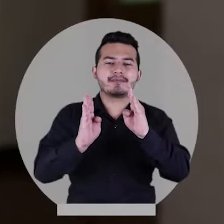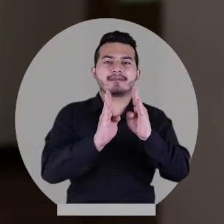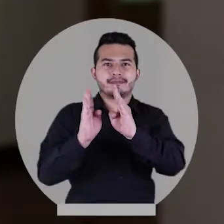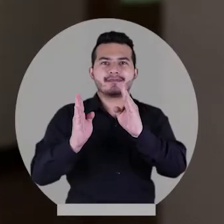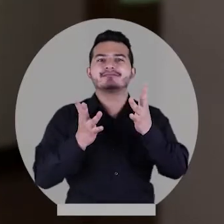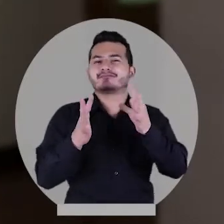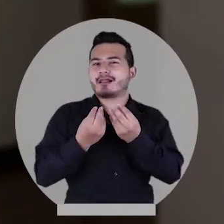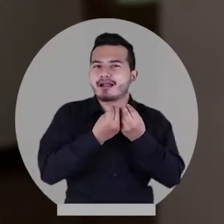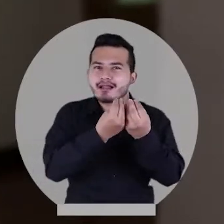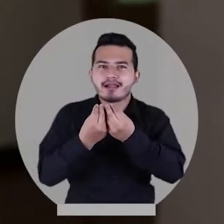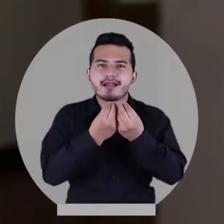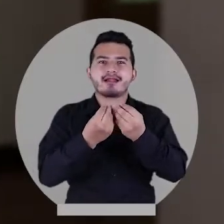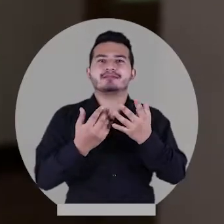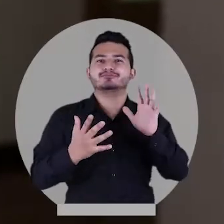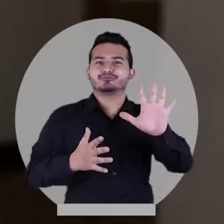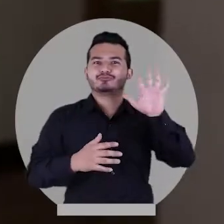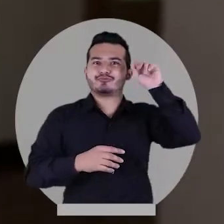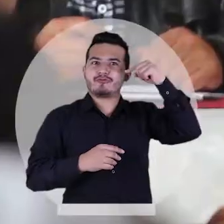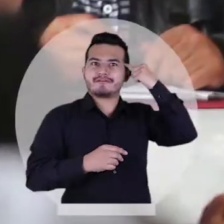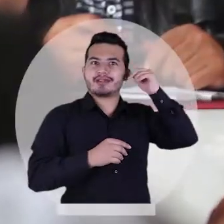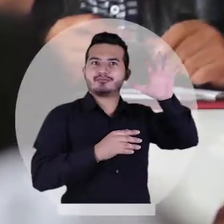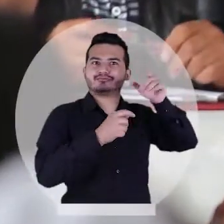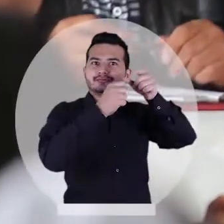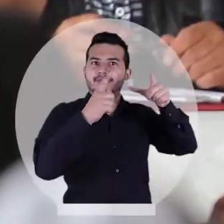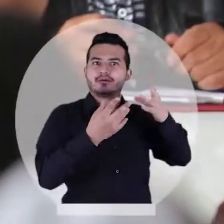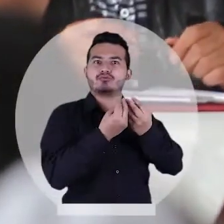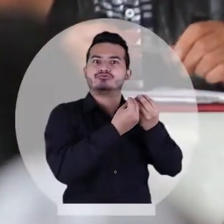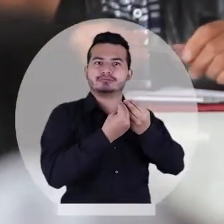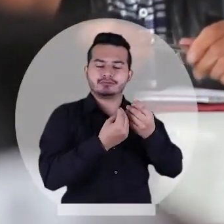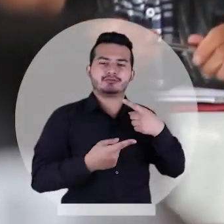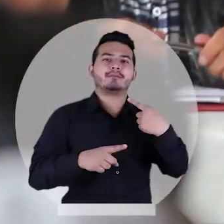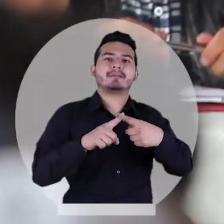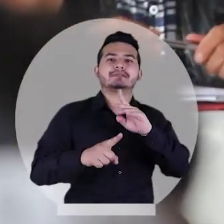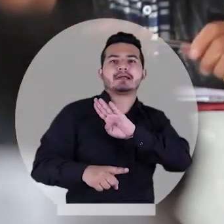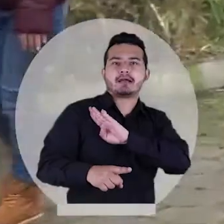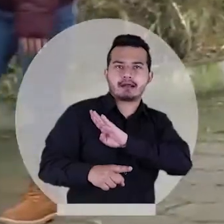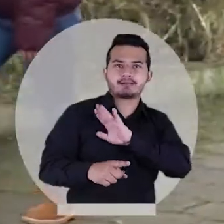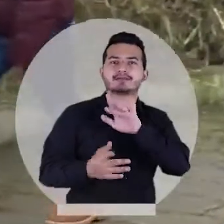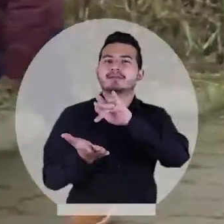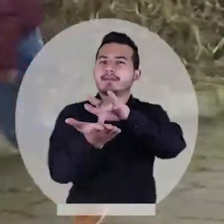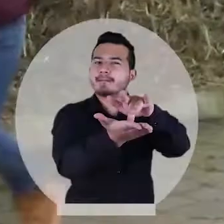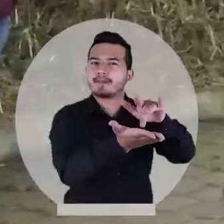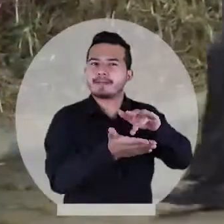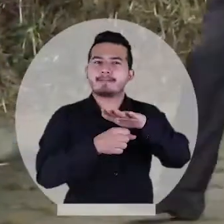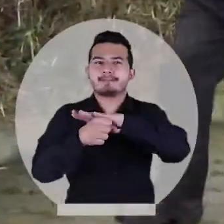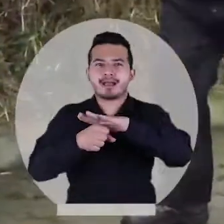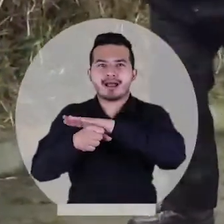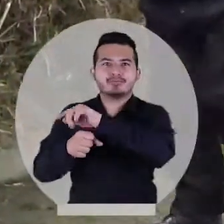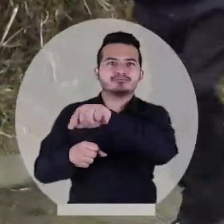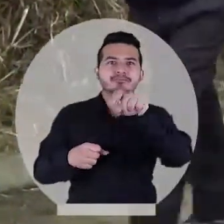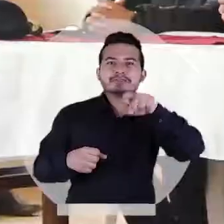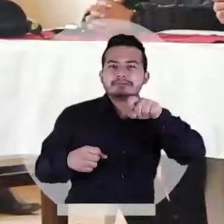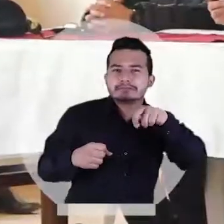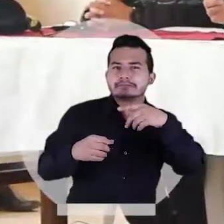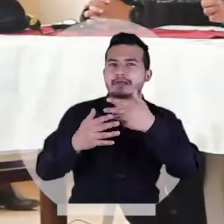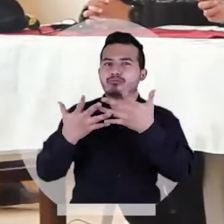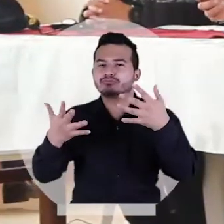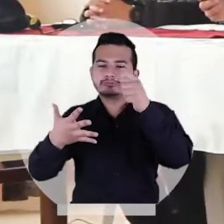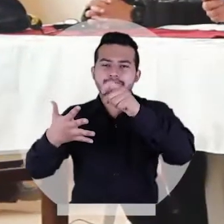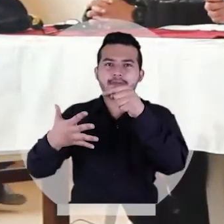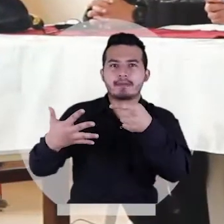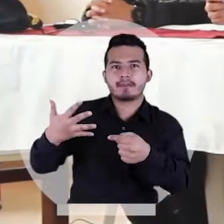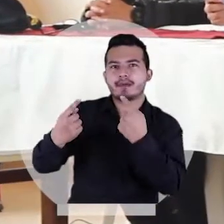participativo donde todo el Consejo de Gobierno asistía a cada comuna, a cada barrio, podíamos dialogar y